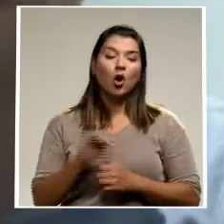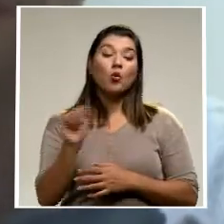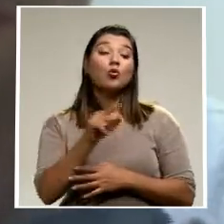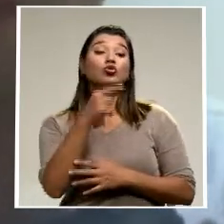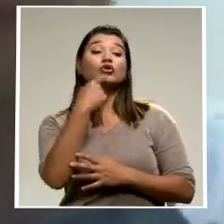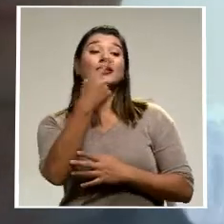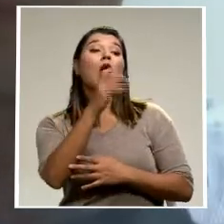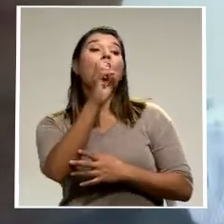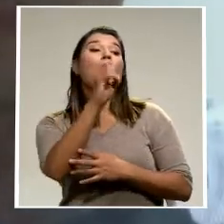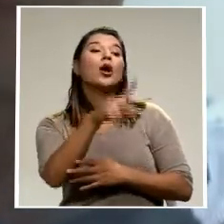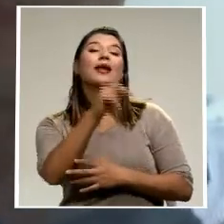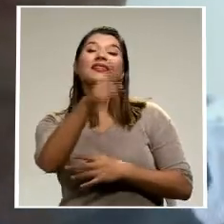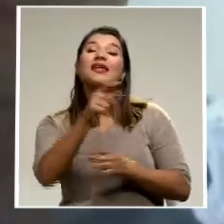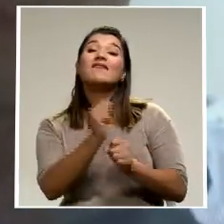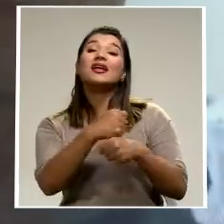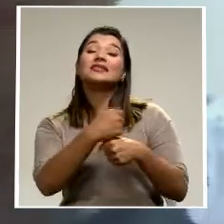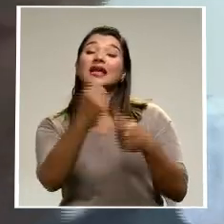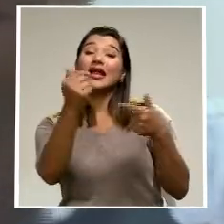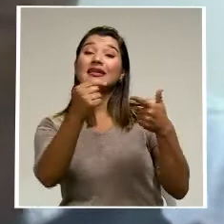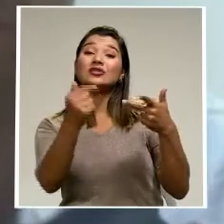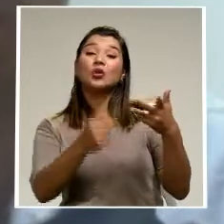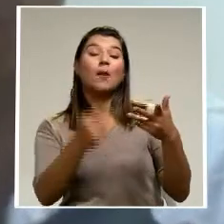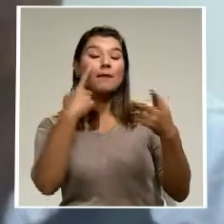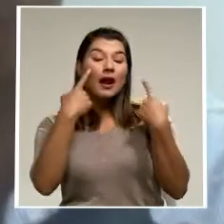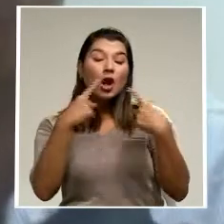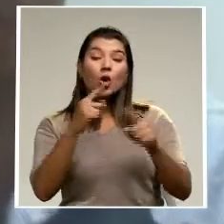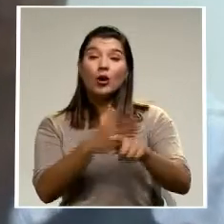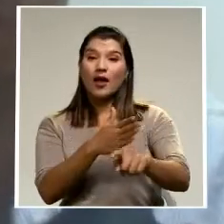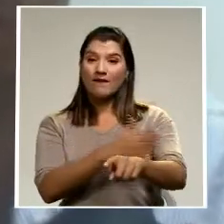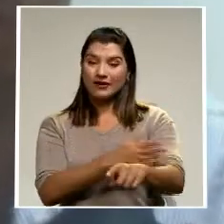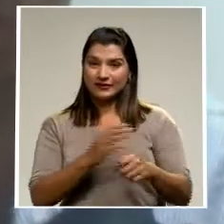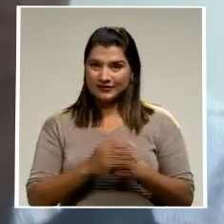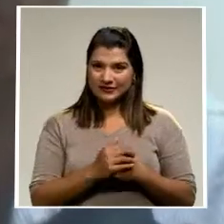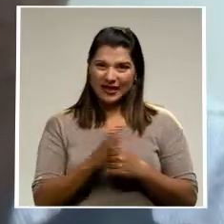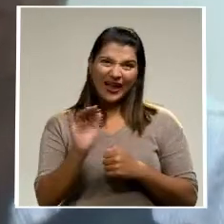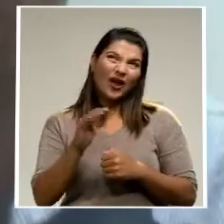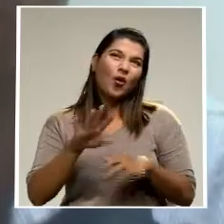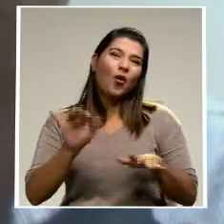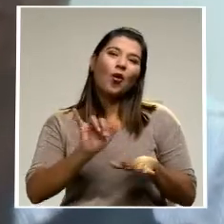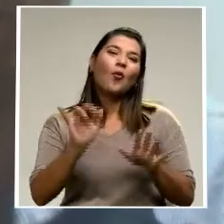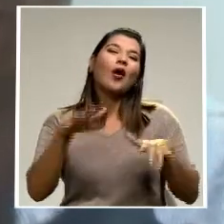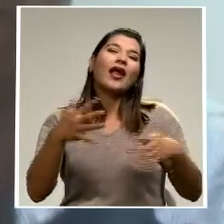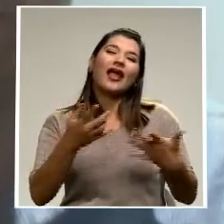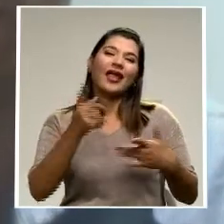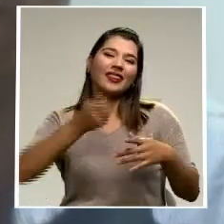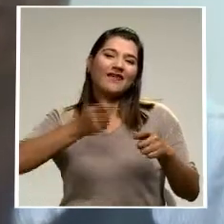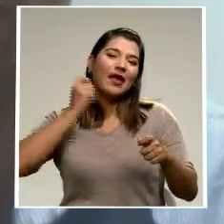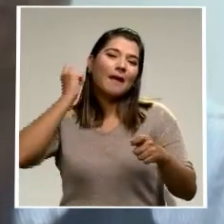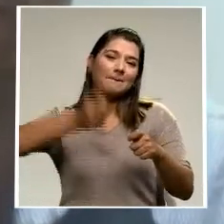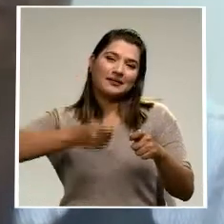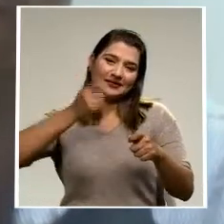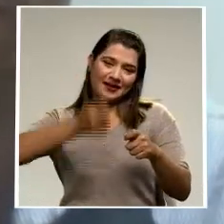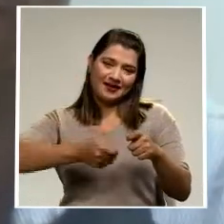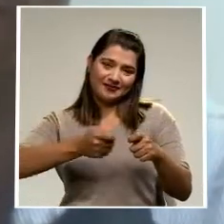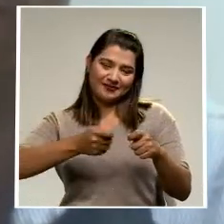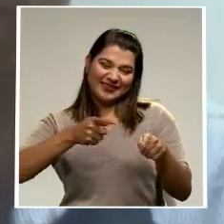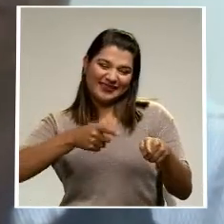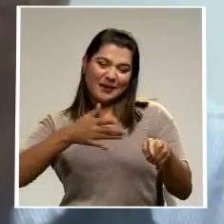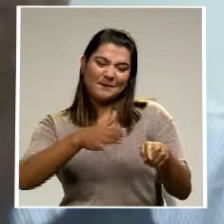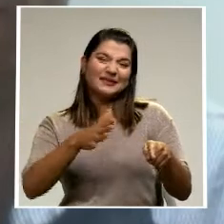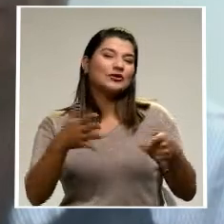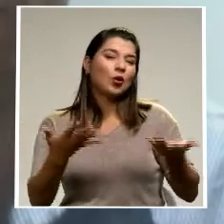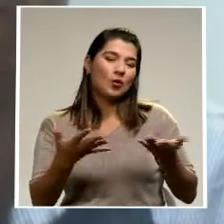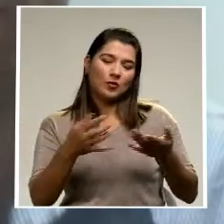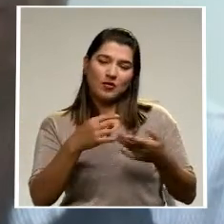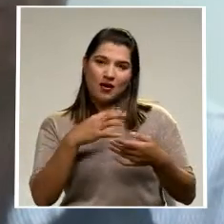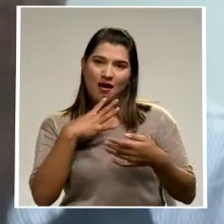y el electorado, ¿en cuál estanque pesca cada uno? ¿Cuáles son los perfiles en los que debería pescar